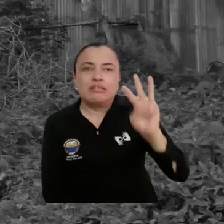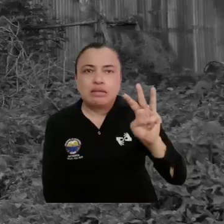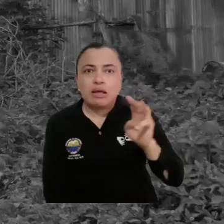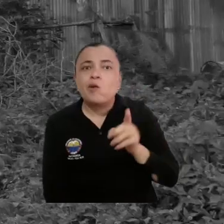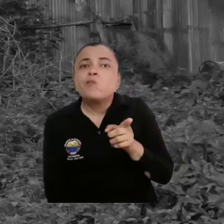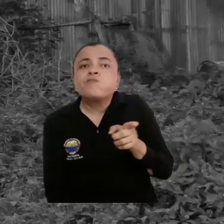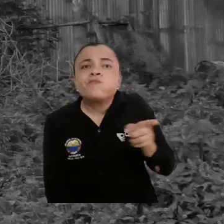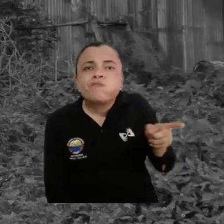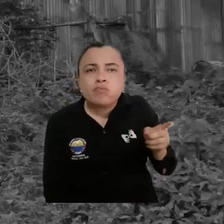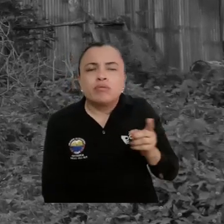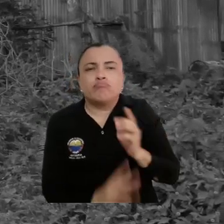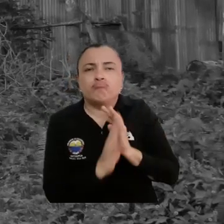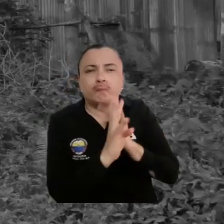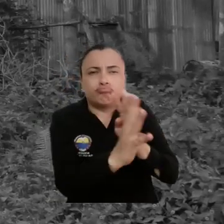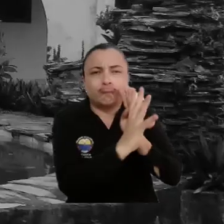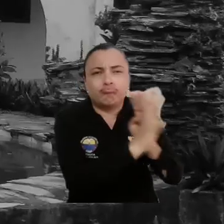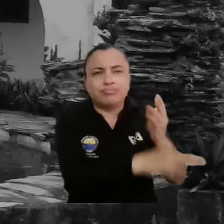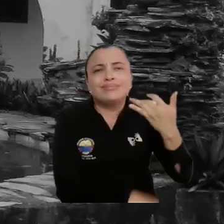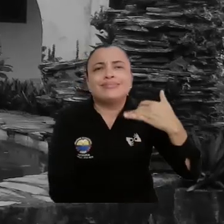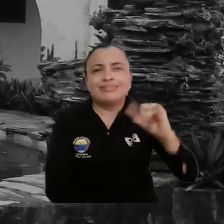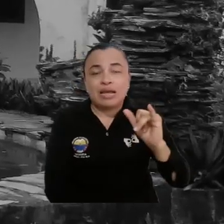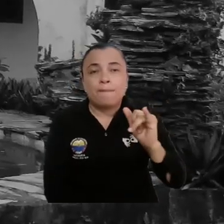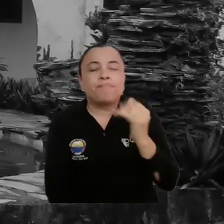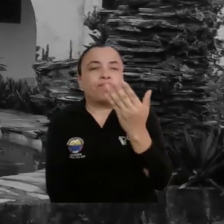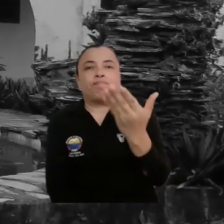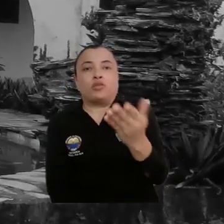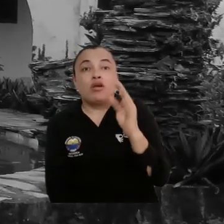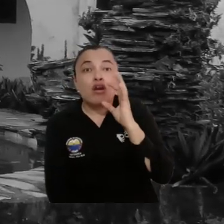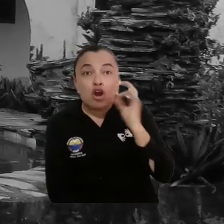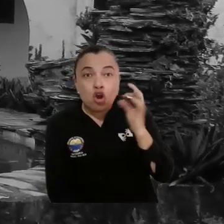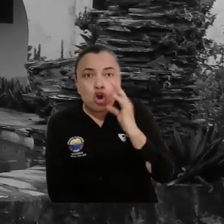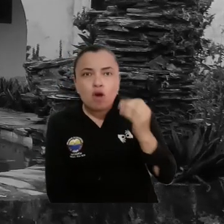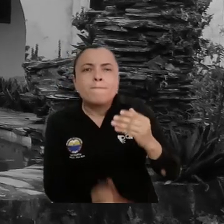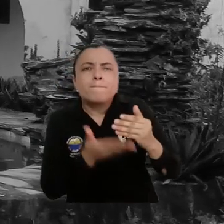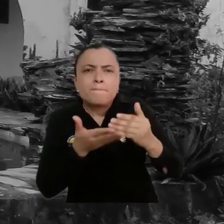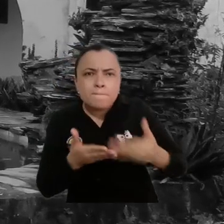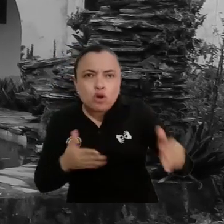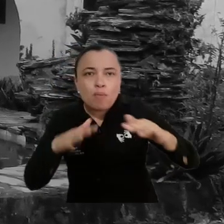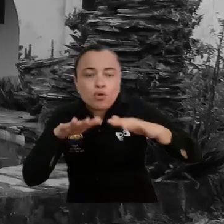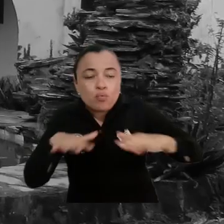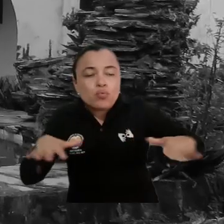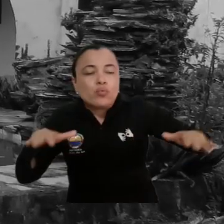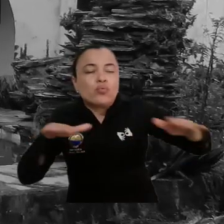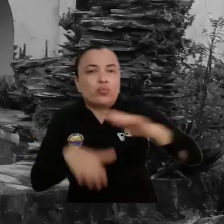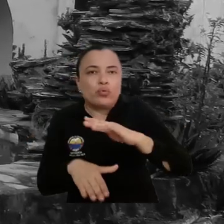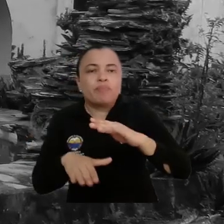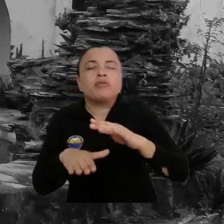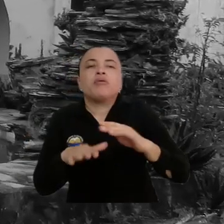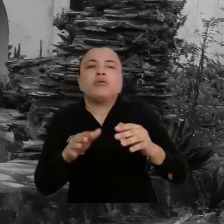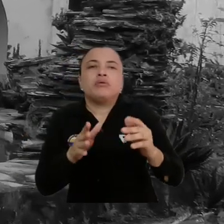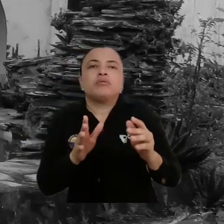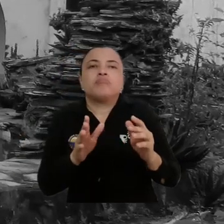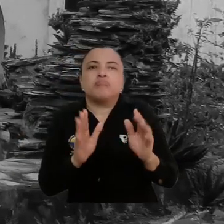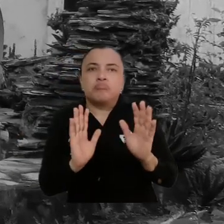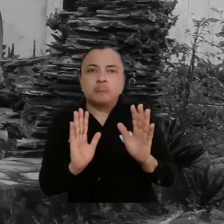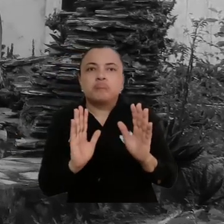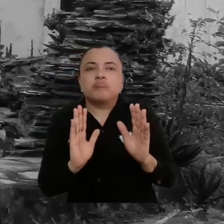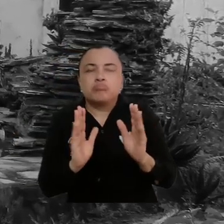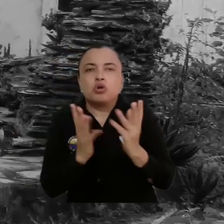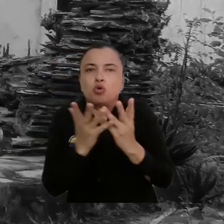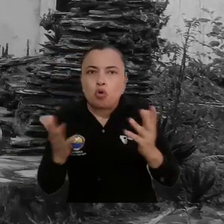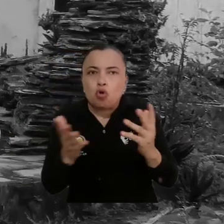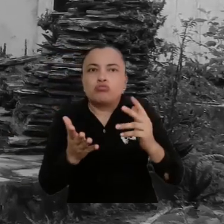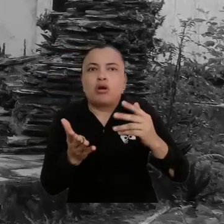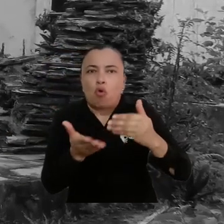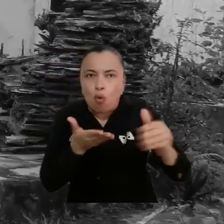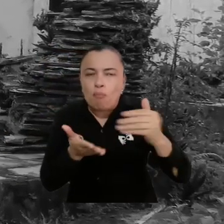que un señor compró un lotecito, hizo un lotecito, tenía la adjudicación,